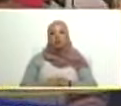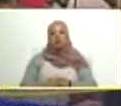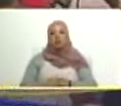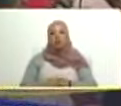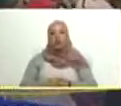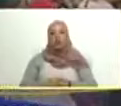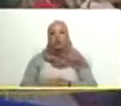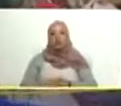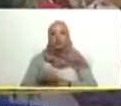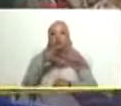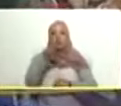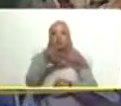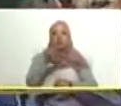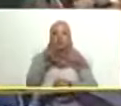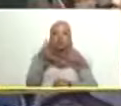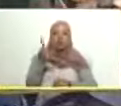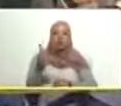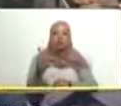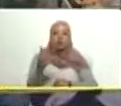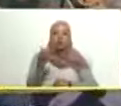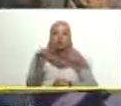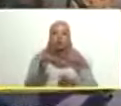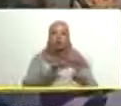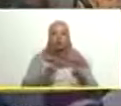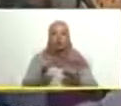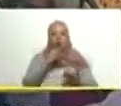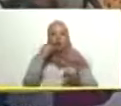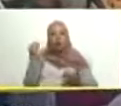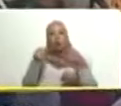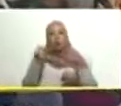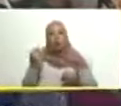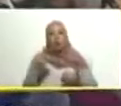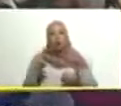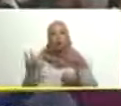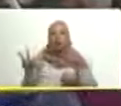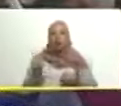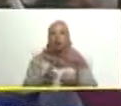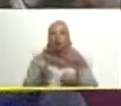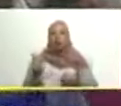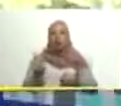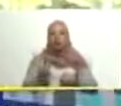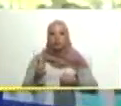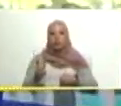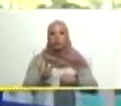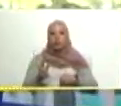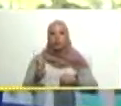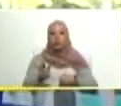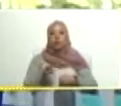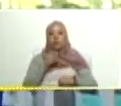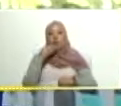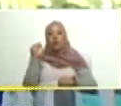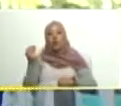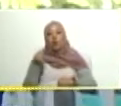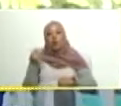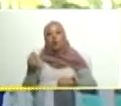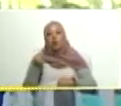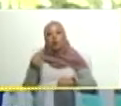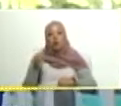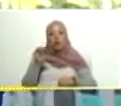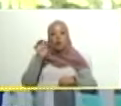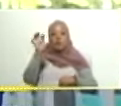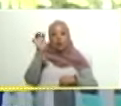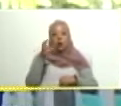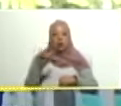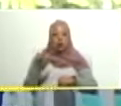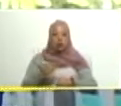Número 23, el movimiento de la juventud venezolana. Juventudes de la patria.